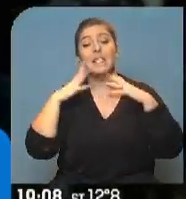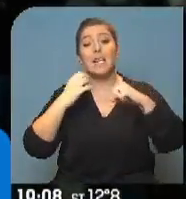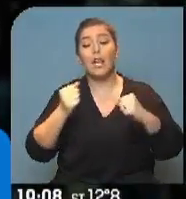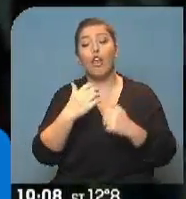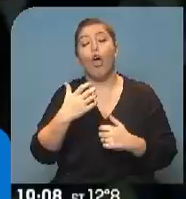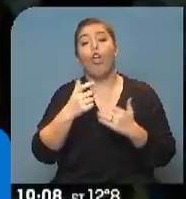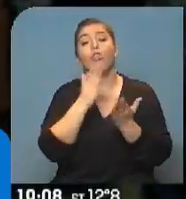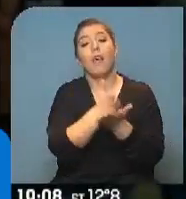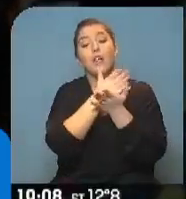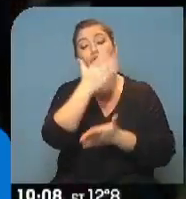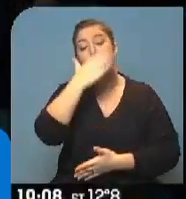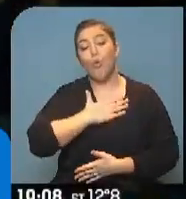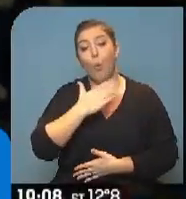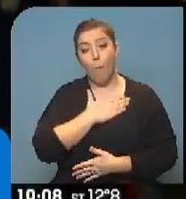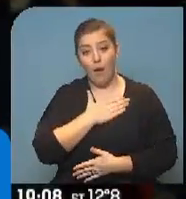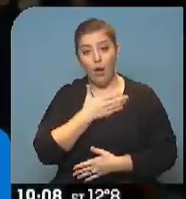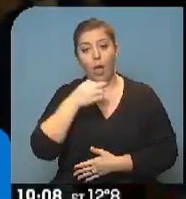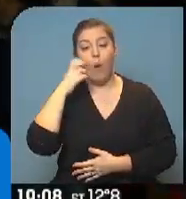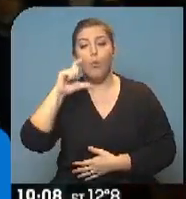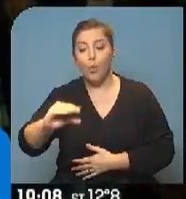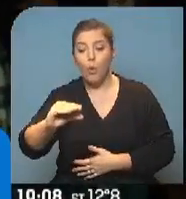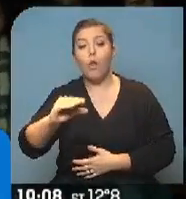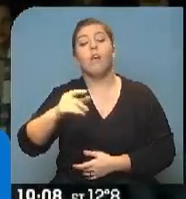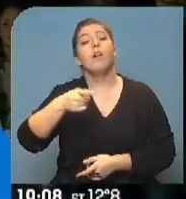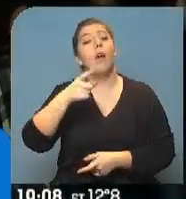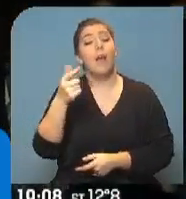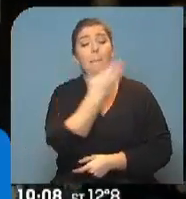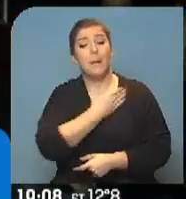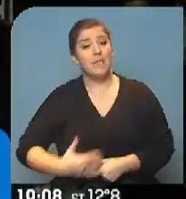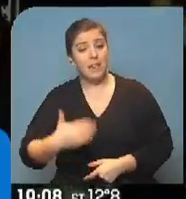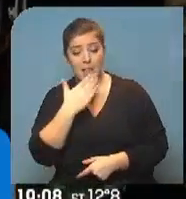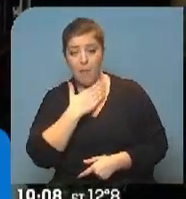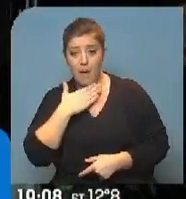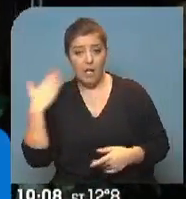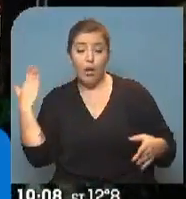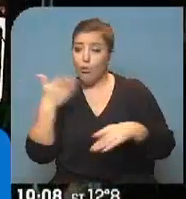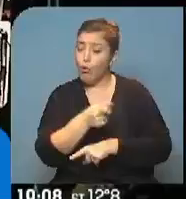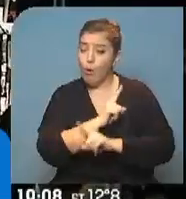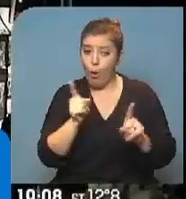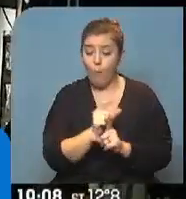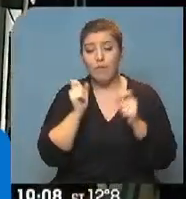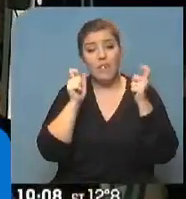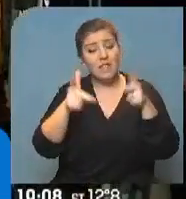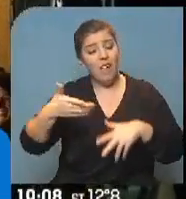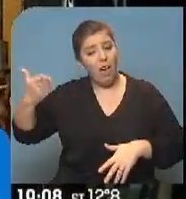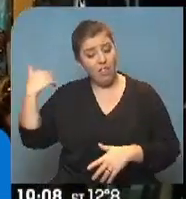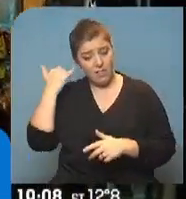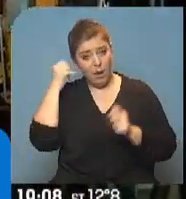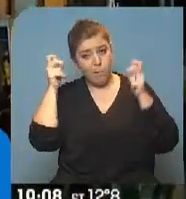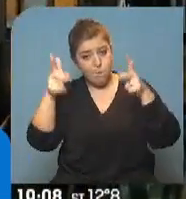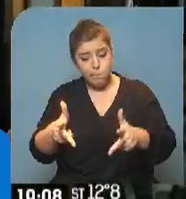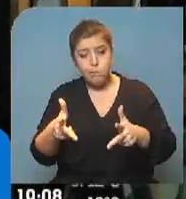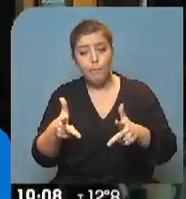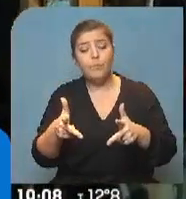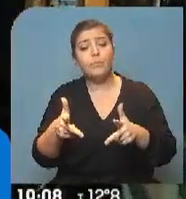claudio avruj así el presidente de la nación mauricio macri quien como bien decían anticipábamos antes de los